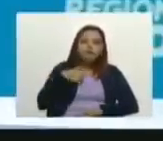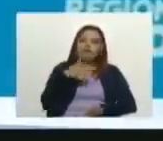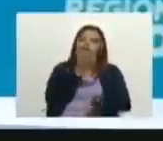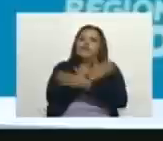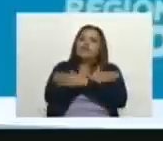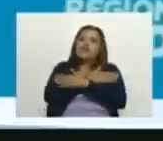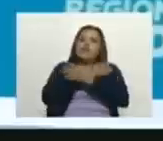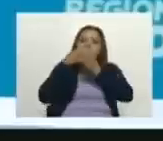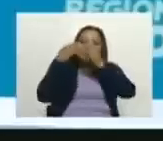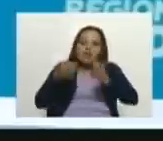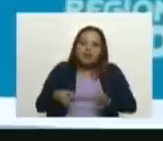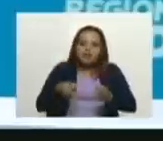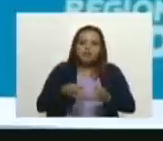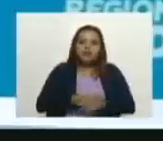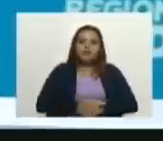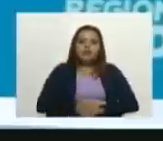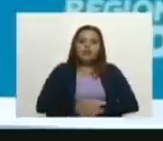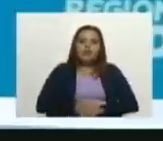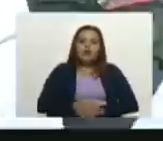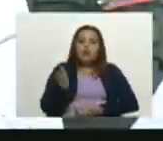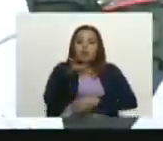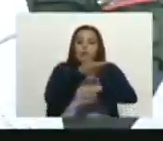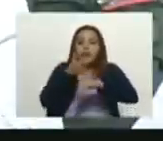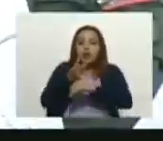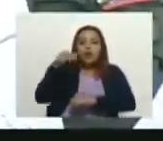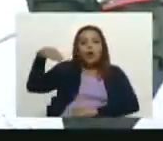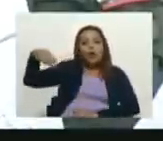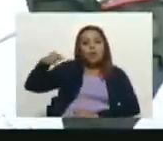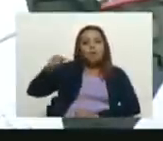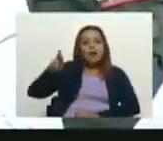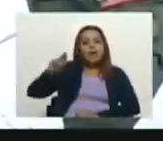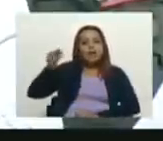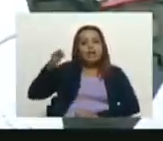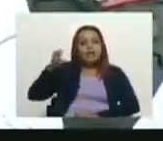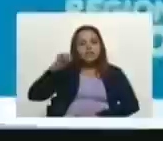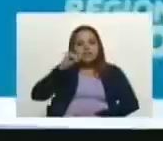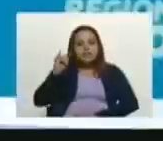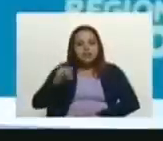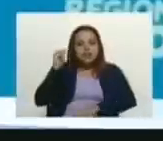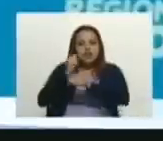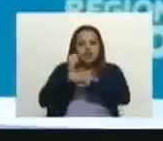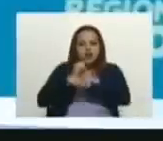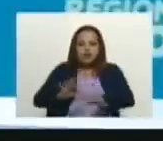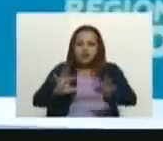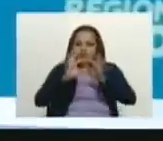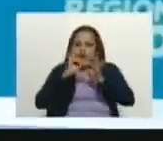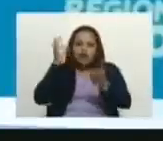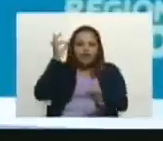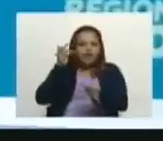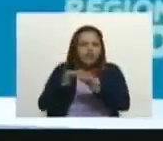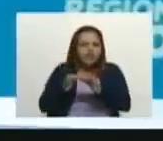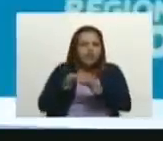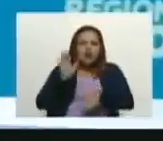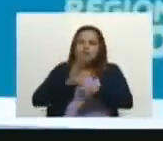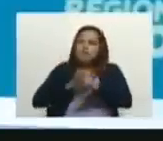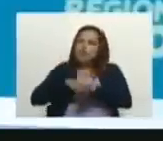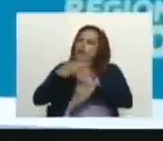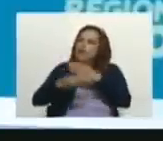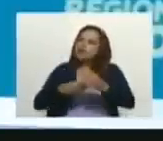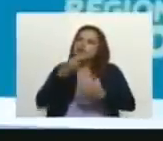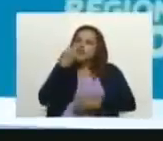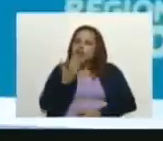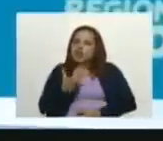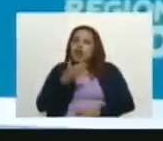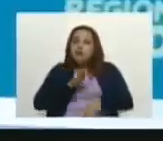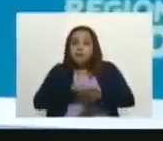felicito de verdad, Gerardo Márquez, por la labor que estás haciendo de articulación, con fe. ¿Por qué lo hace bien? Porque